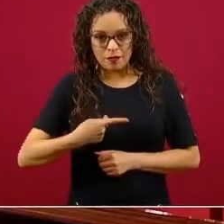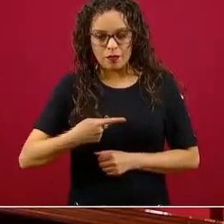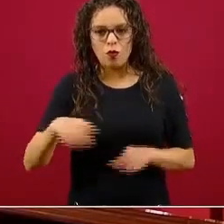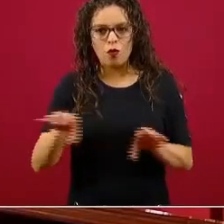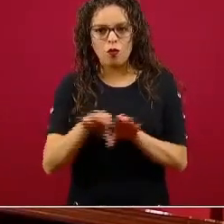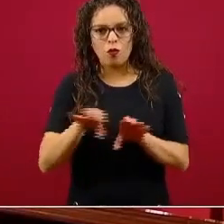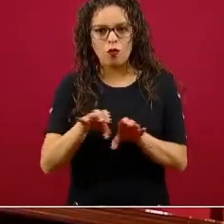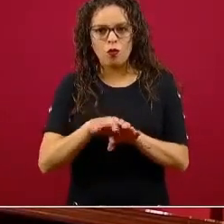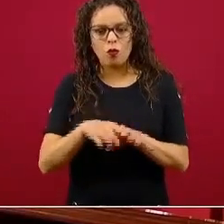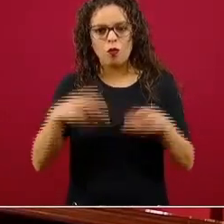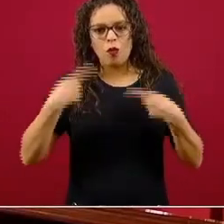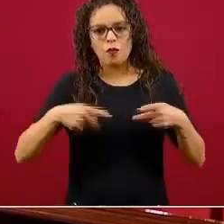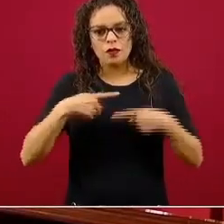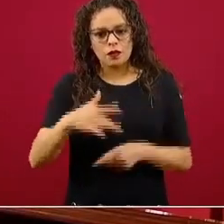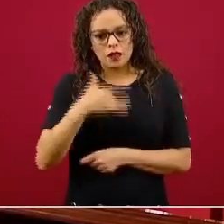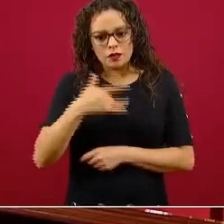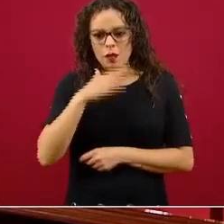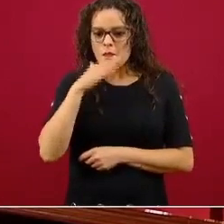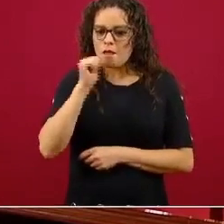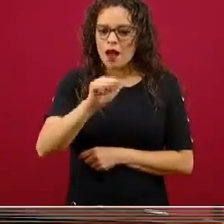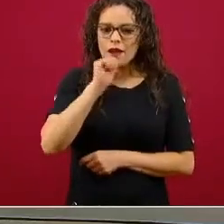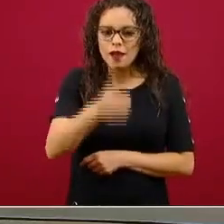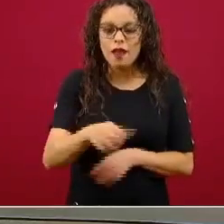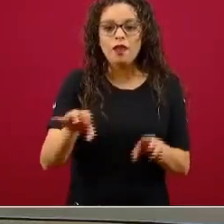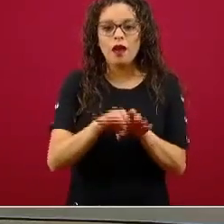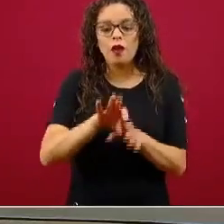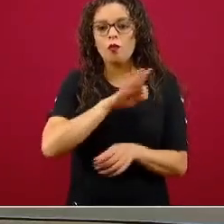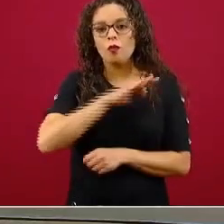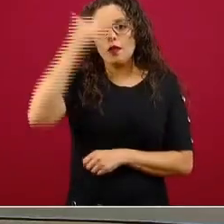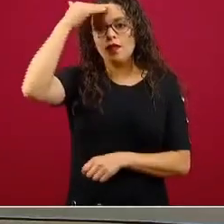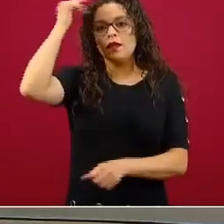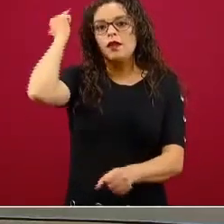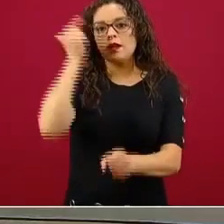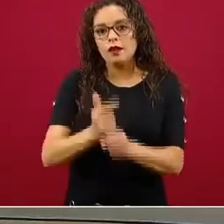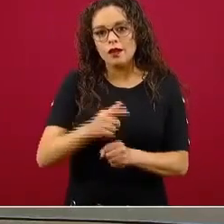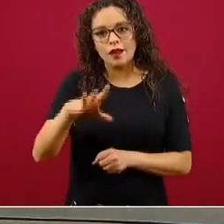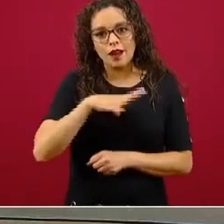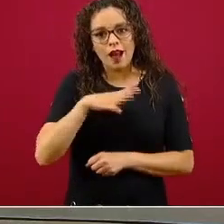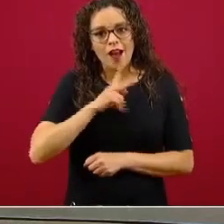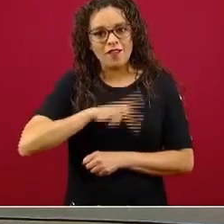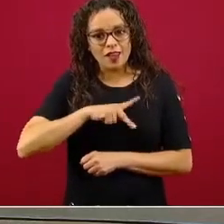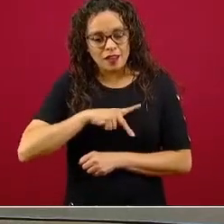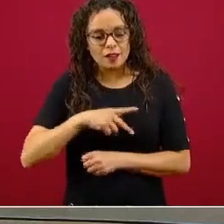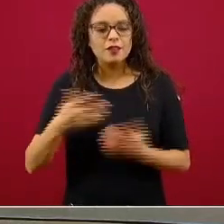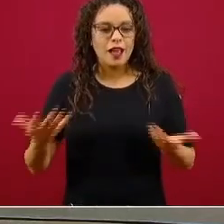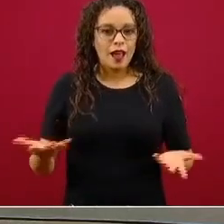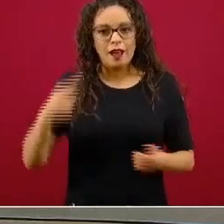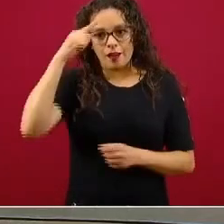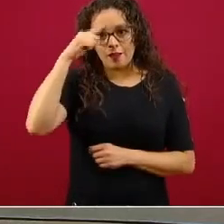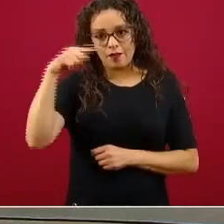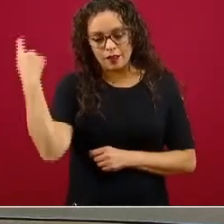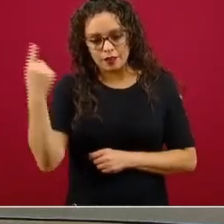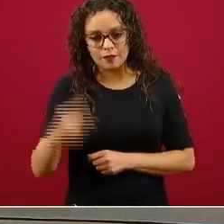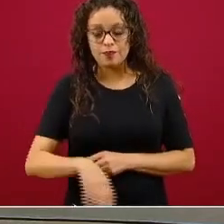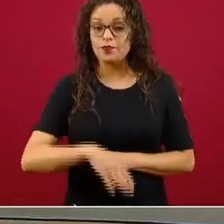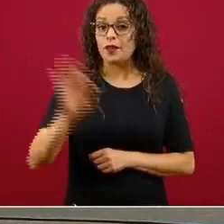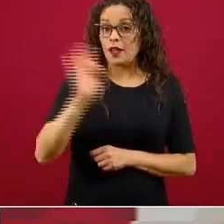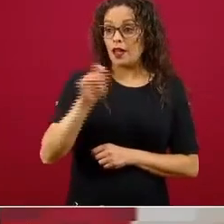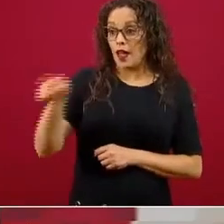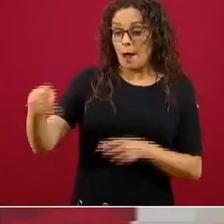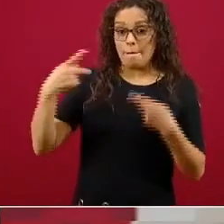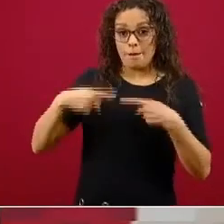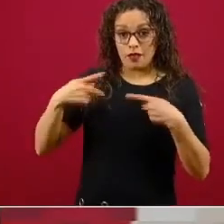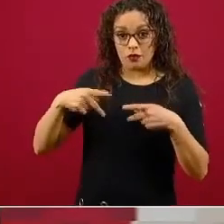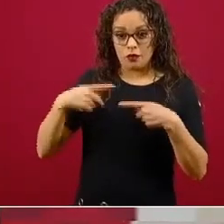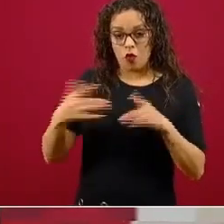virus? Generalmente son personas que son contactos de personas con COVID. Cuando se hacen estos estudios de